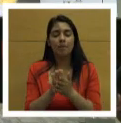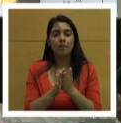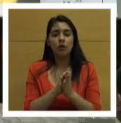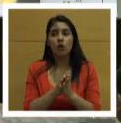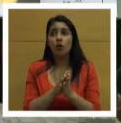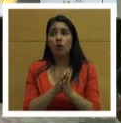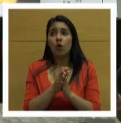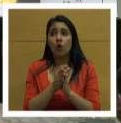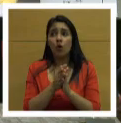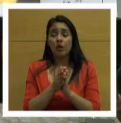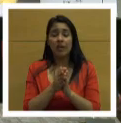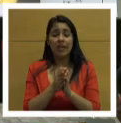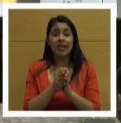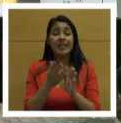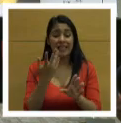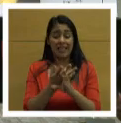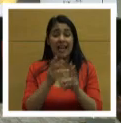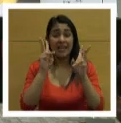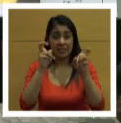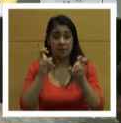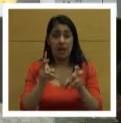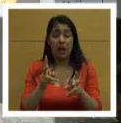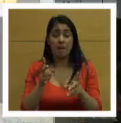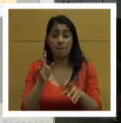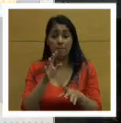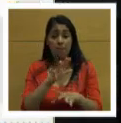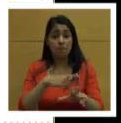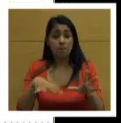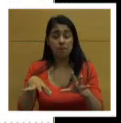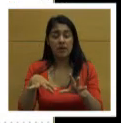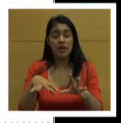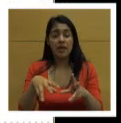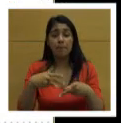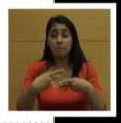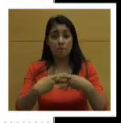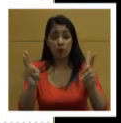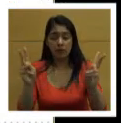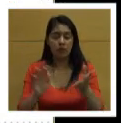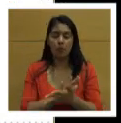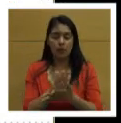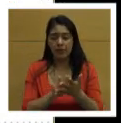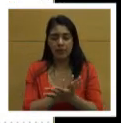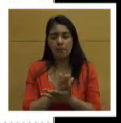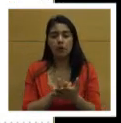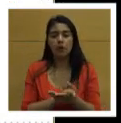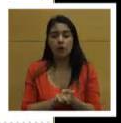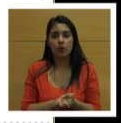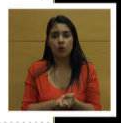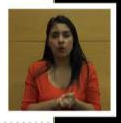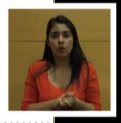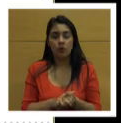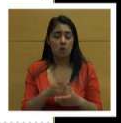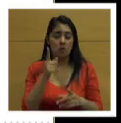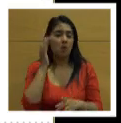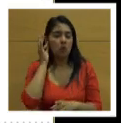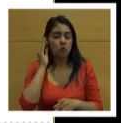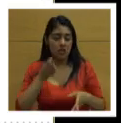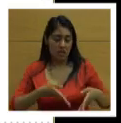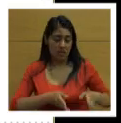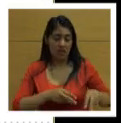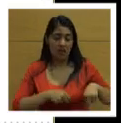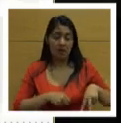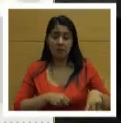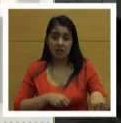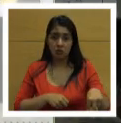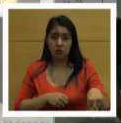a pesar de que no sean de su propio familiar, que sea, por ejemplo, una mujer que iba caminando por la calle y alguien la aborda,